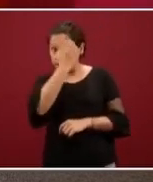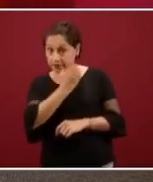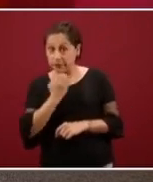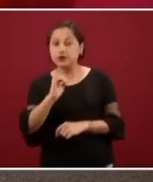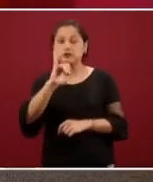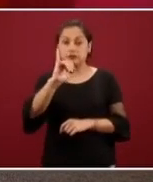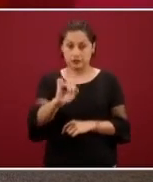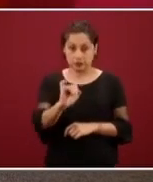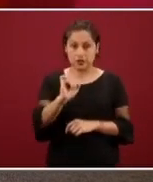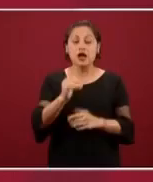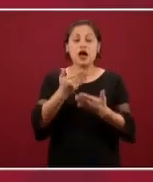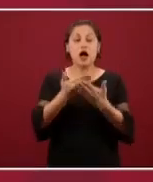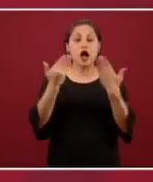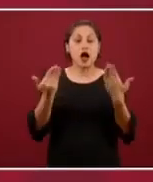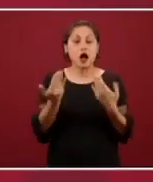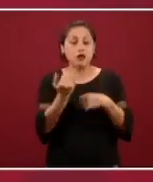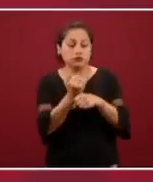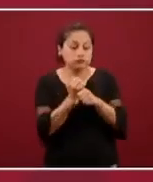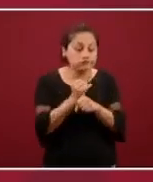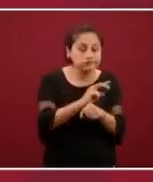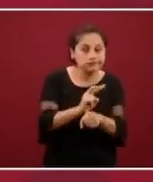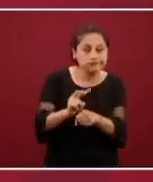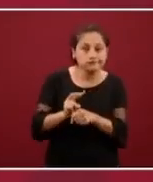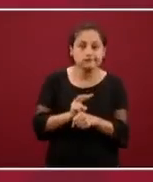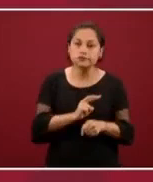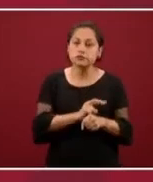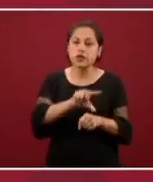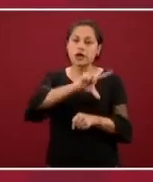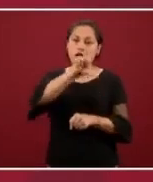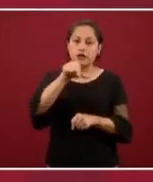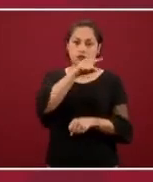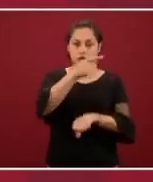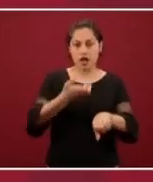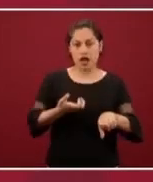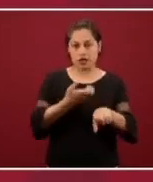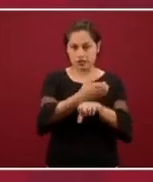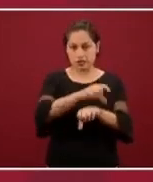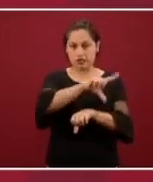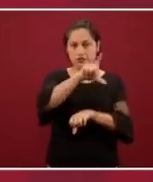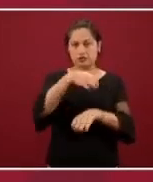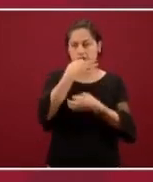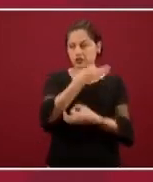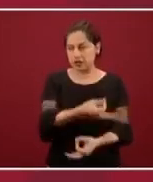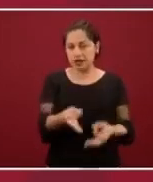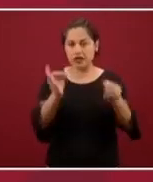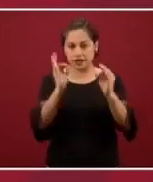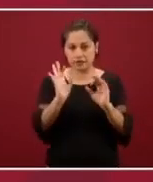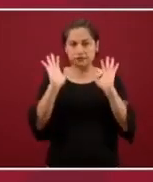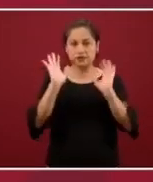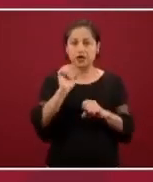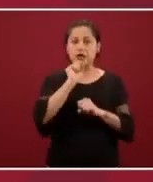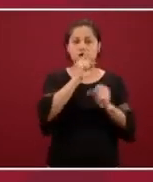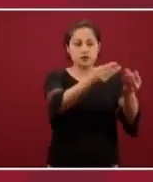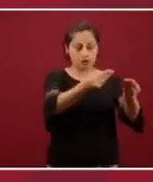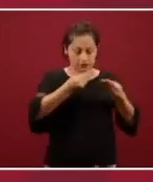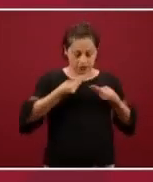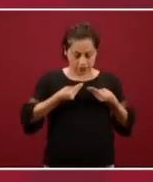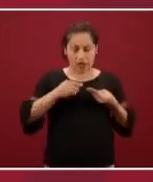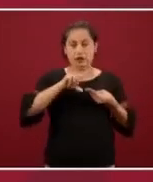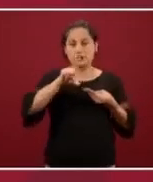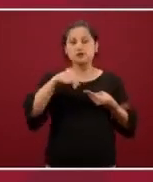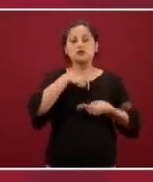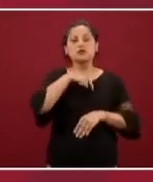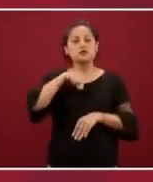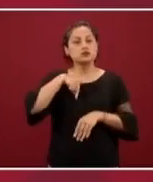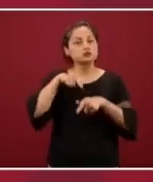entidad federativa en su momento pues estará comunicando y dando la información, si no es que también nosotros procuraremos también informar